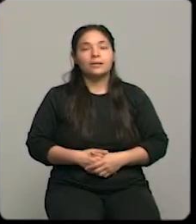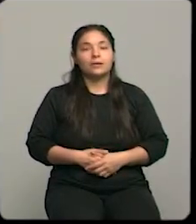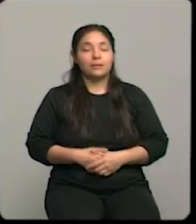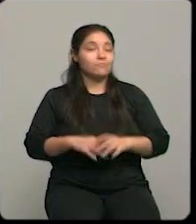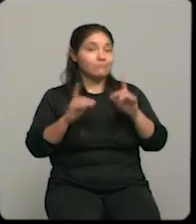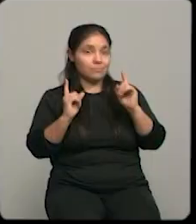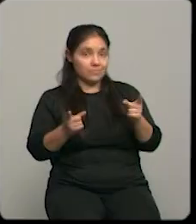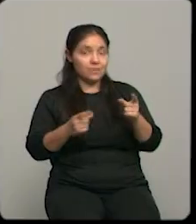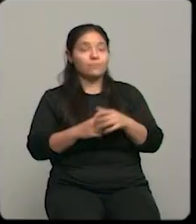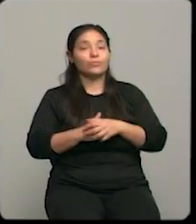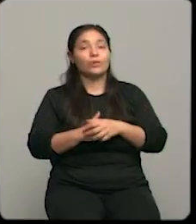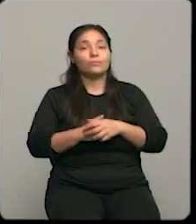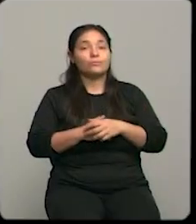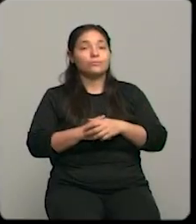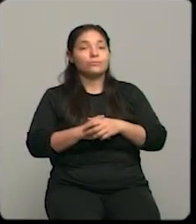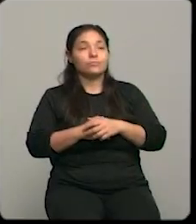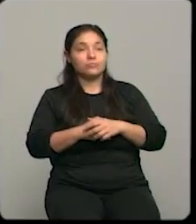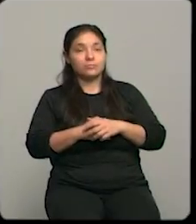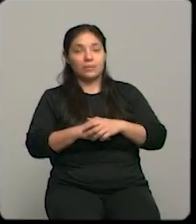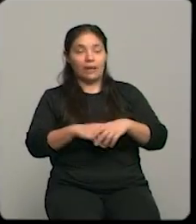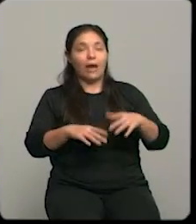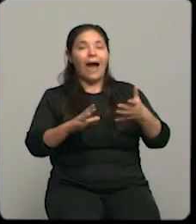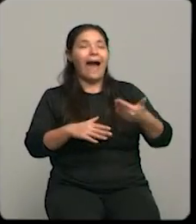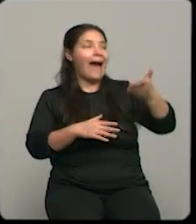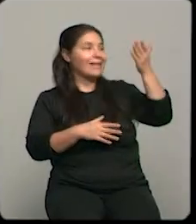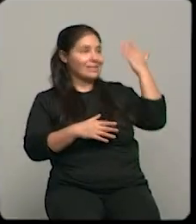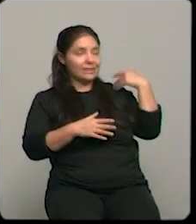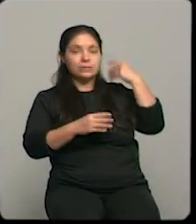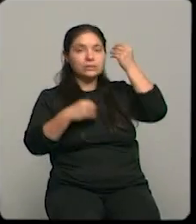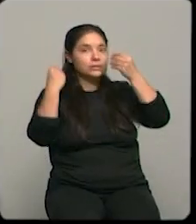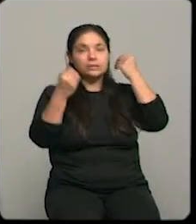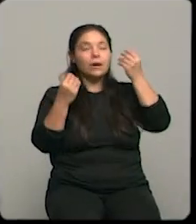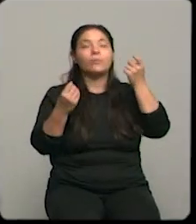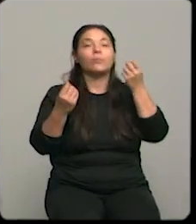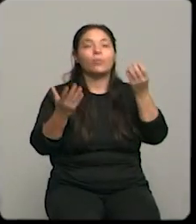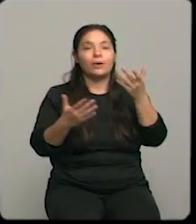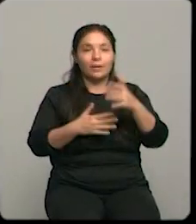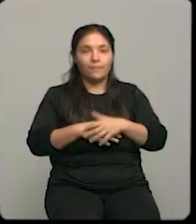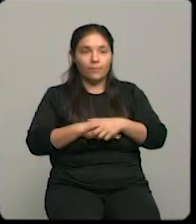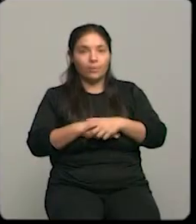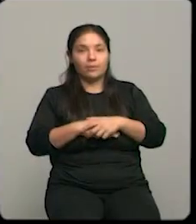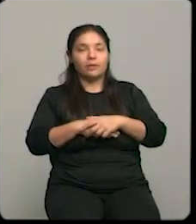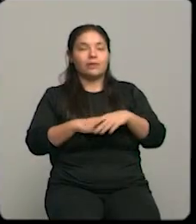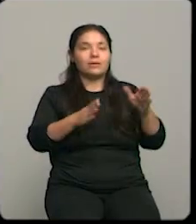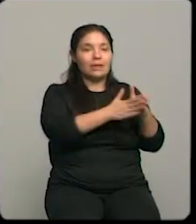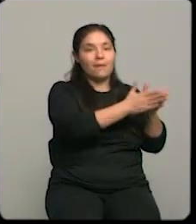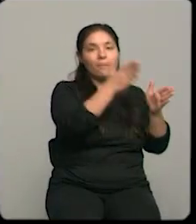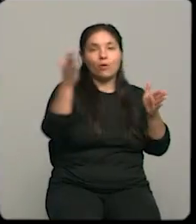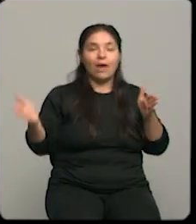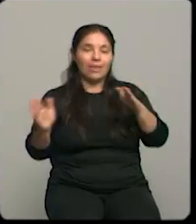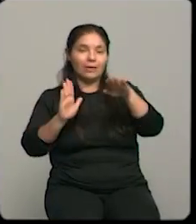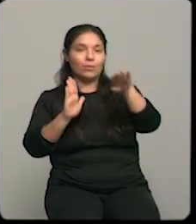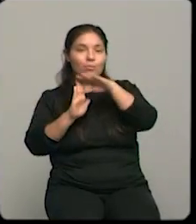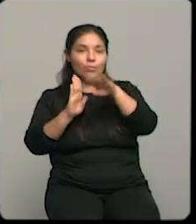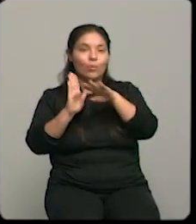esto que hablábamos antes. Cambió ese paradigma. Antes la preocupación era, por ejemplo, se articulaban las temporadas a partir de ciclos